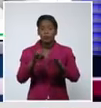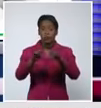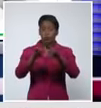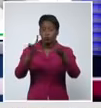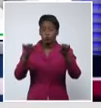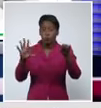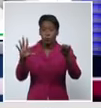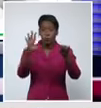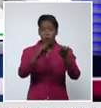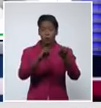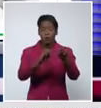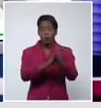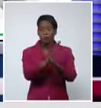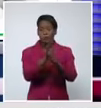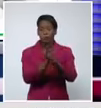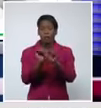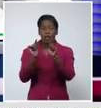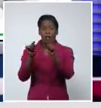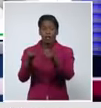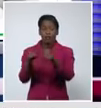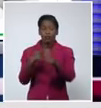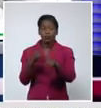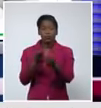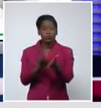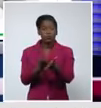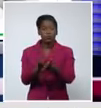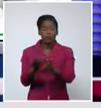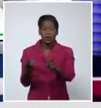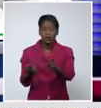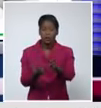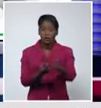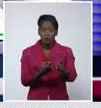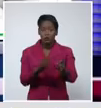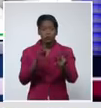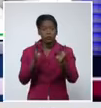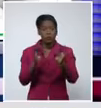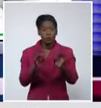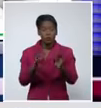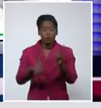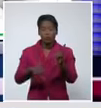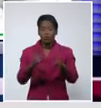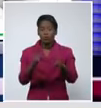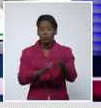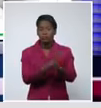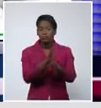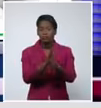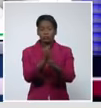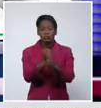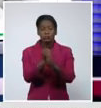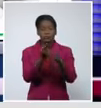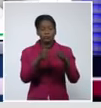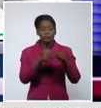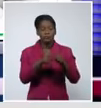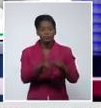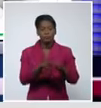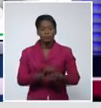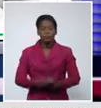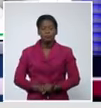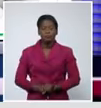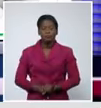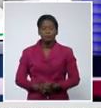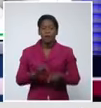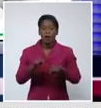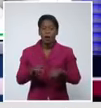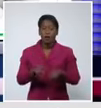Cuba y tenemos que seguir luchando contra esta enfermedad de conjunto, entre todos. Se incorpora a